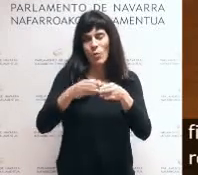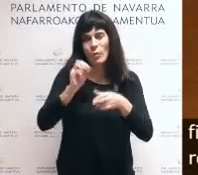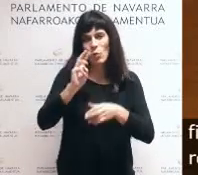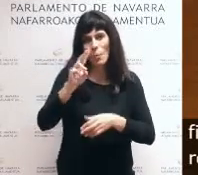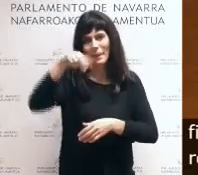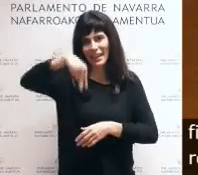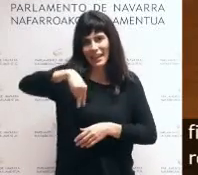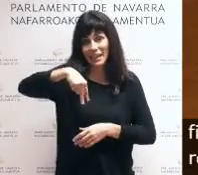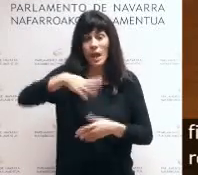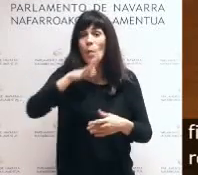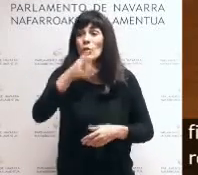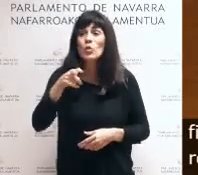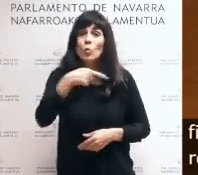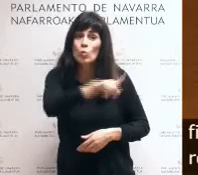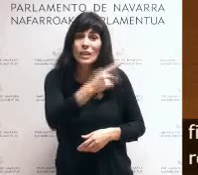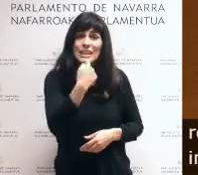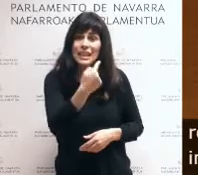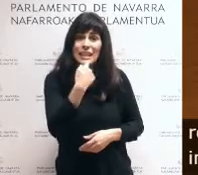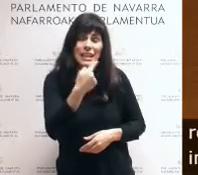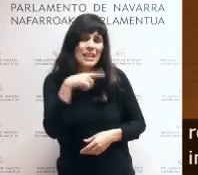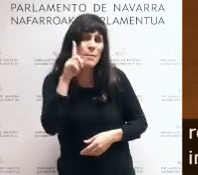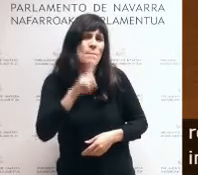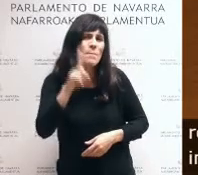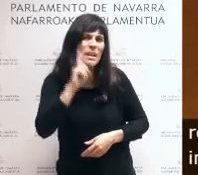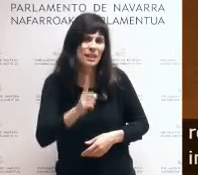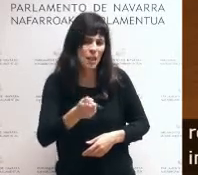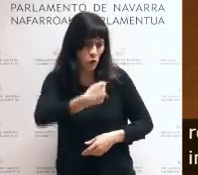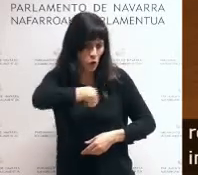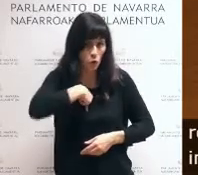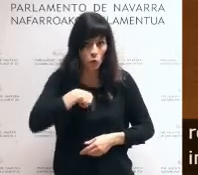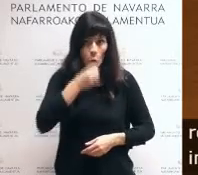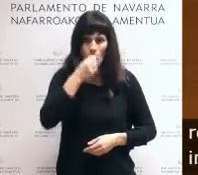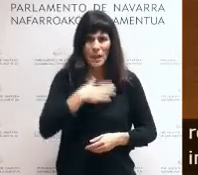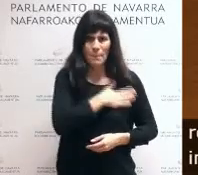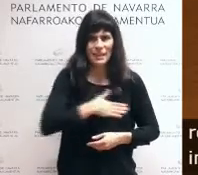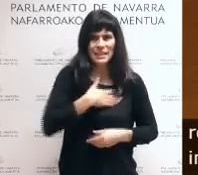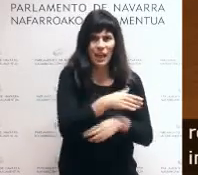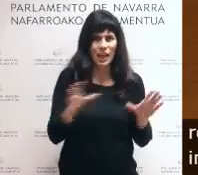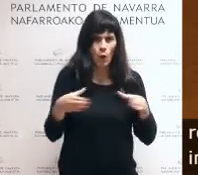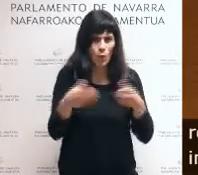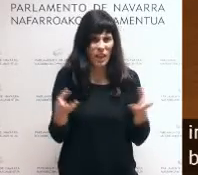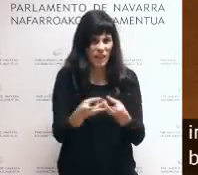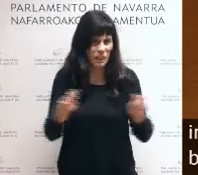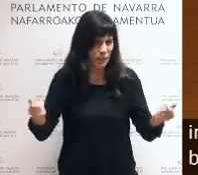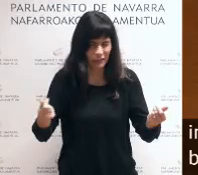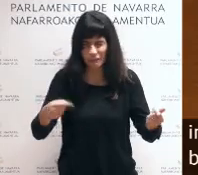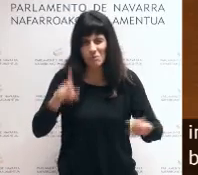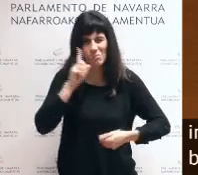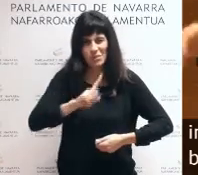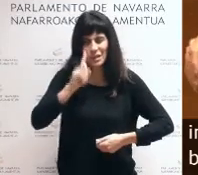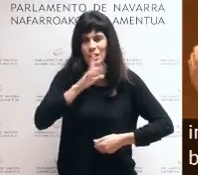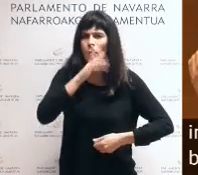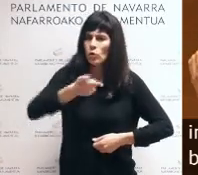falacia insostenible proclamar que queremos desmontar el estado de bienestar, justamente quienes hemos contribuido durante años a su